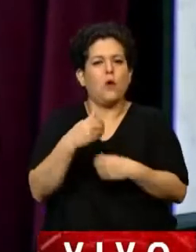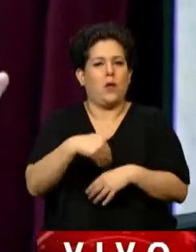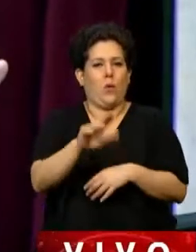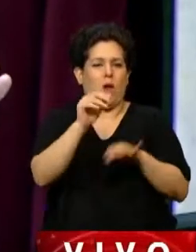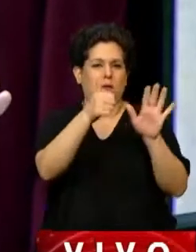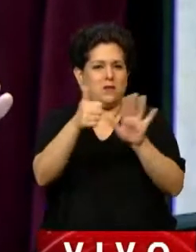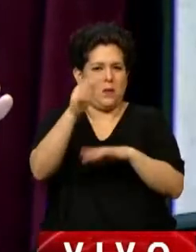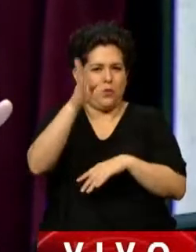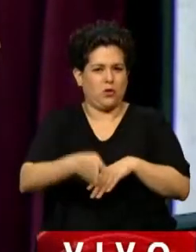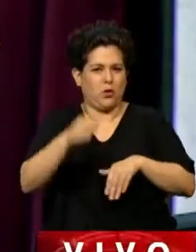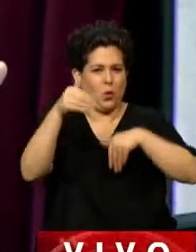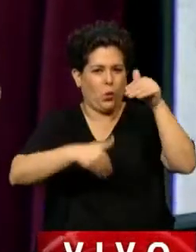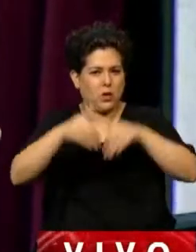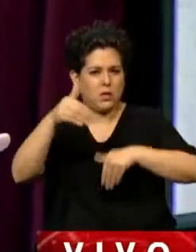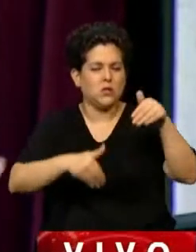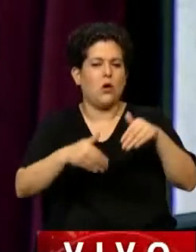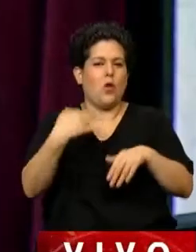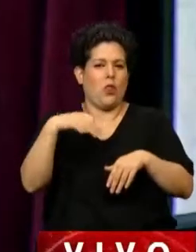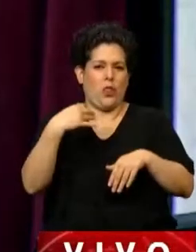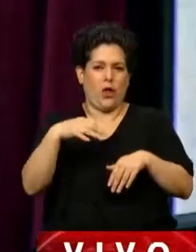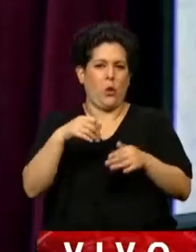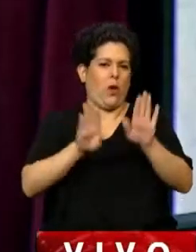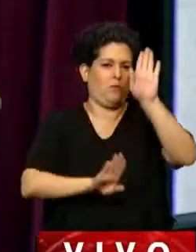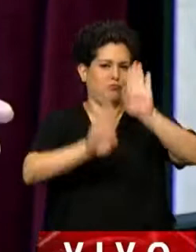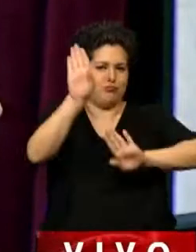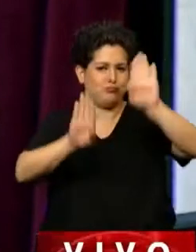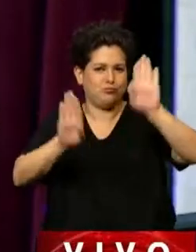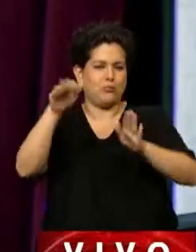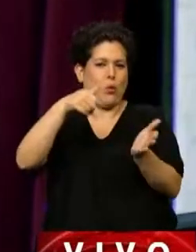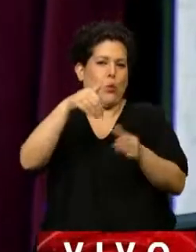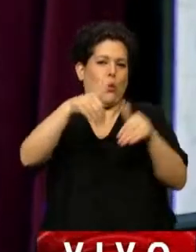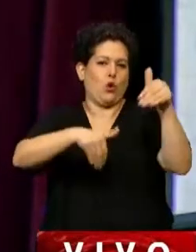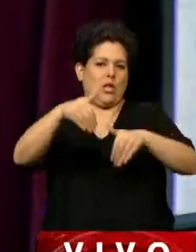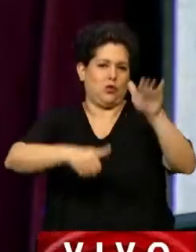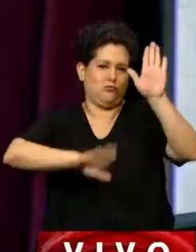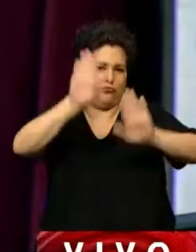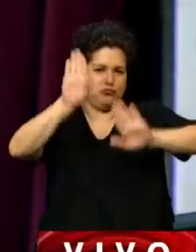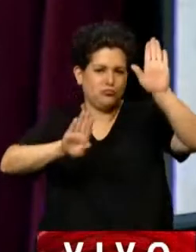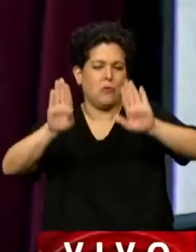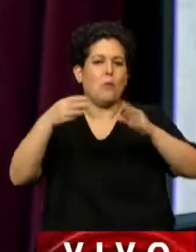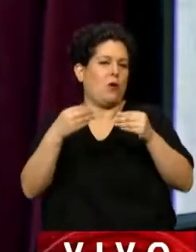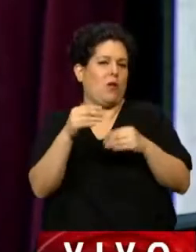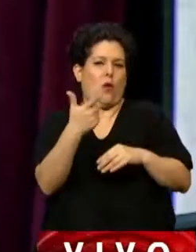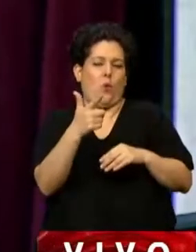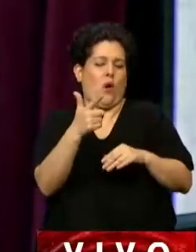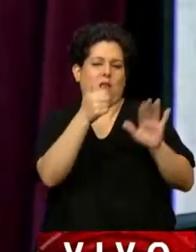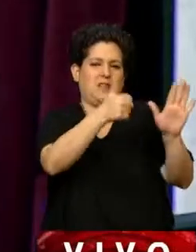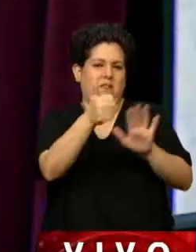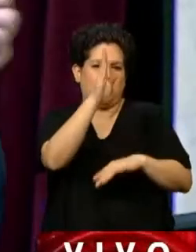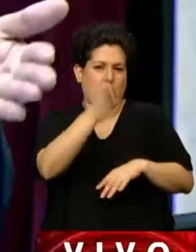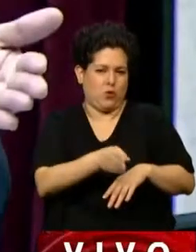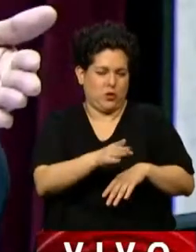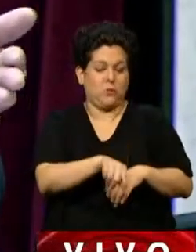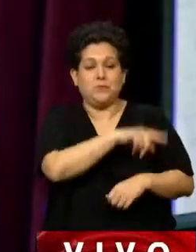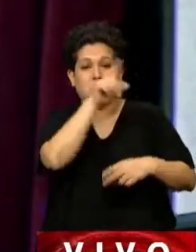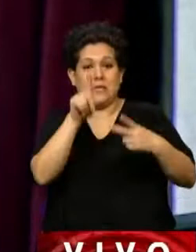tercios, es por signos, va a ser a mano alzada porque está claro que no hay dos tercios. La segunda votación, que es la moción que va a